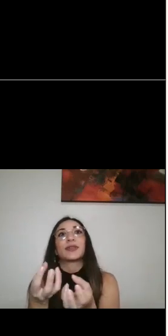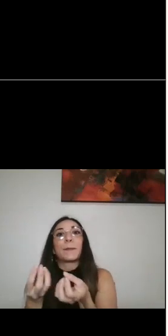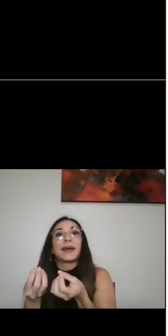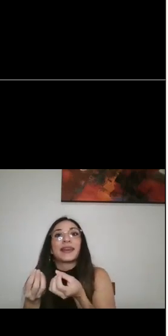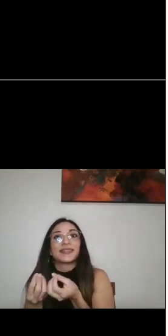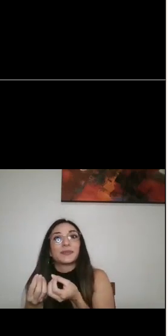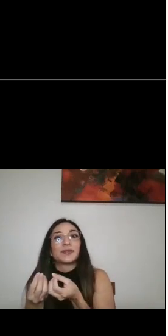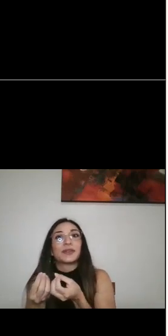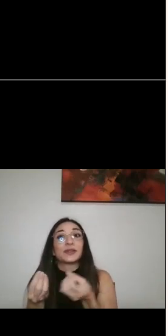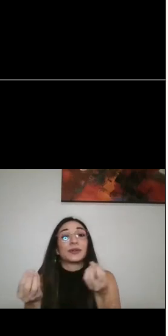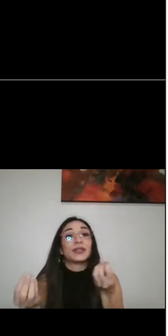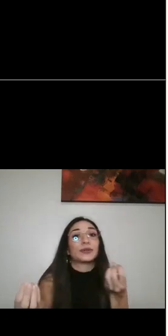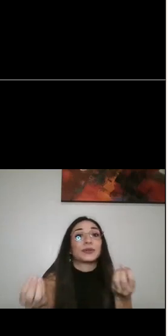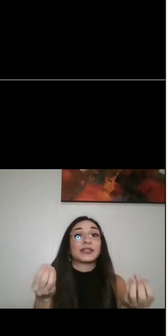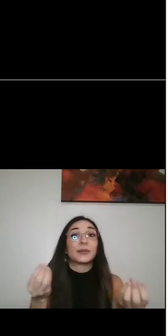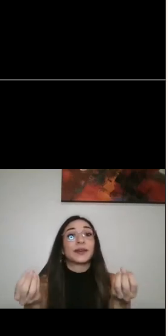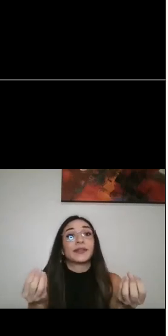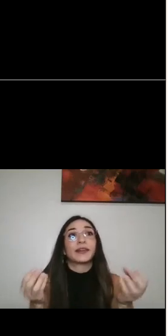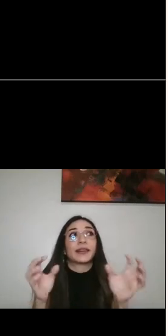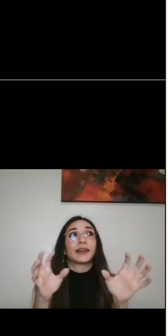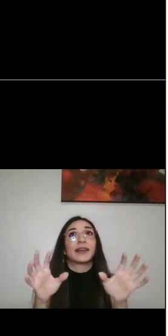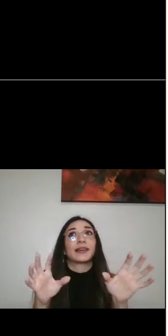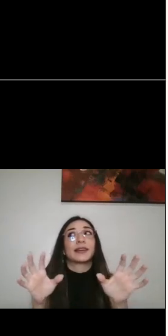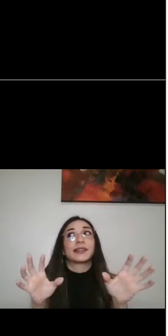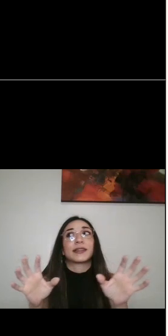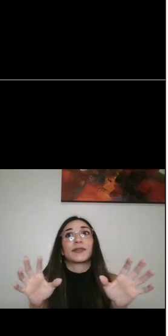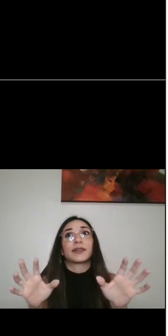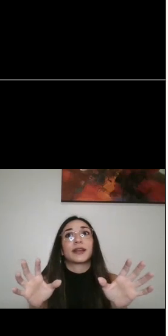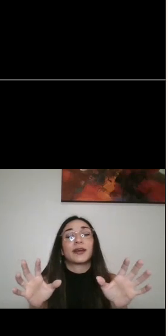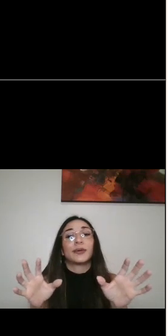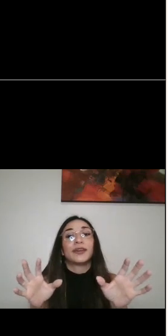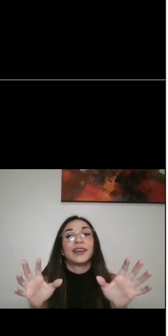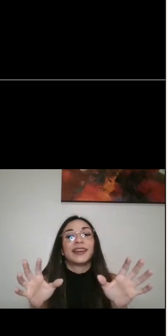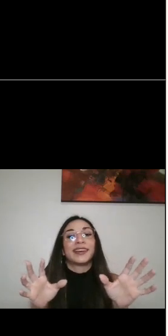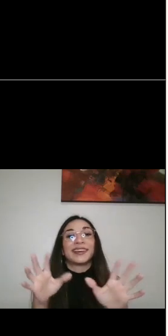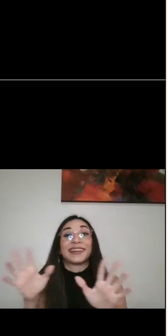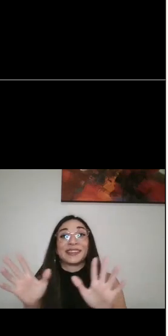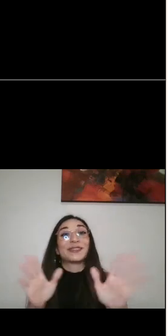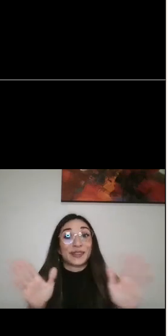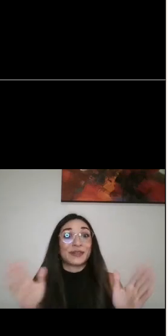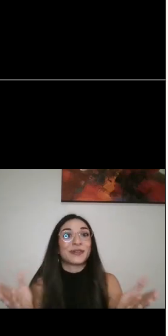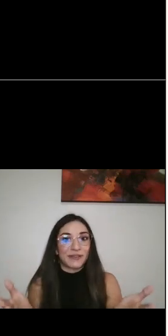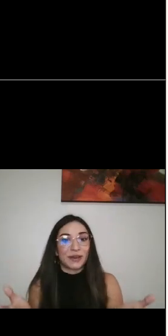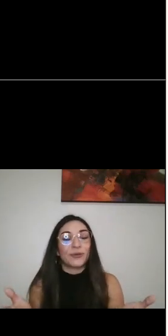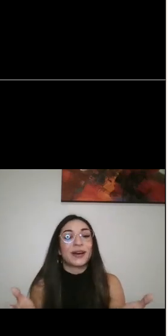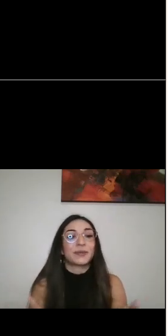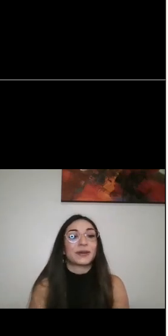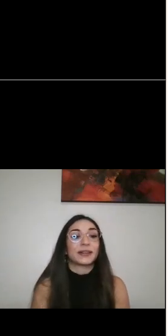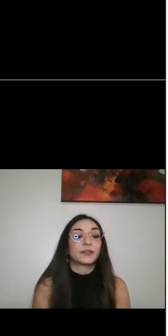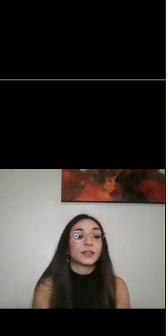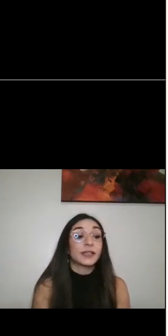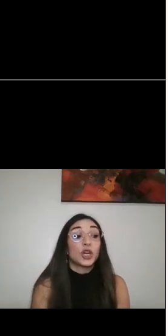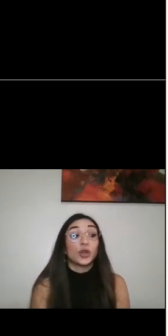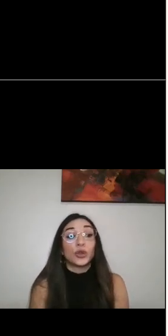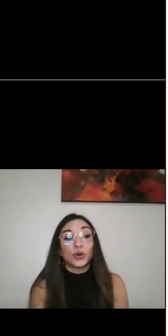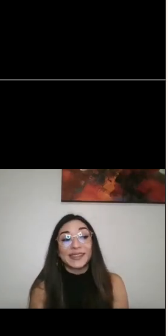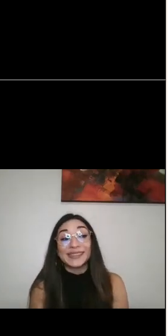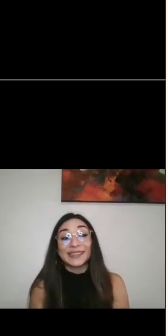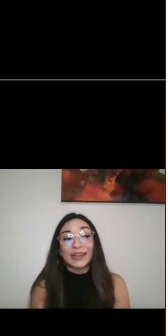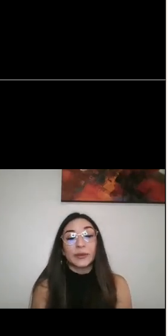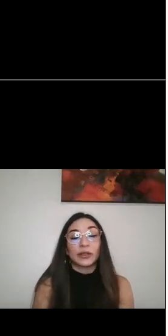que son de percepción del sonido. Entonces depende de qué esté afectado, eso es lo que tengo que evaluar, ¿verdad? Entonces